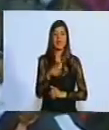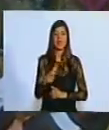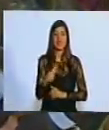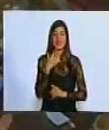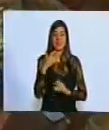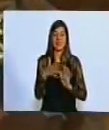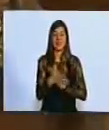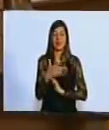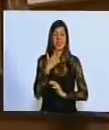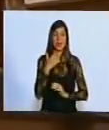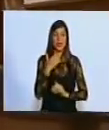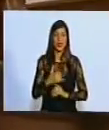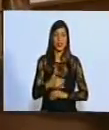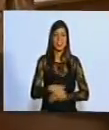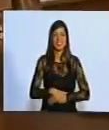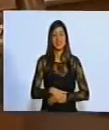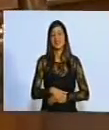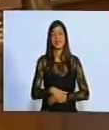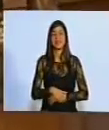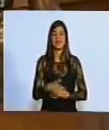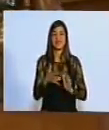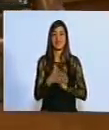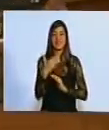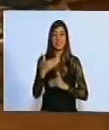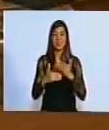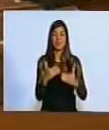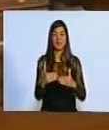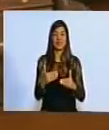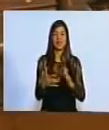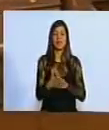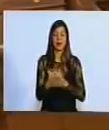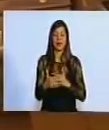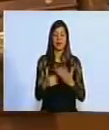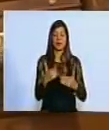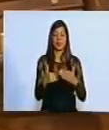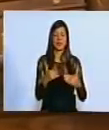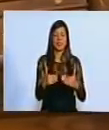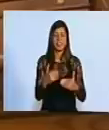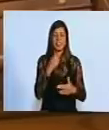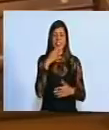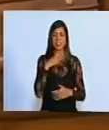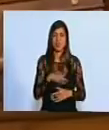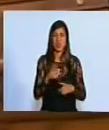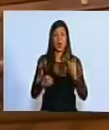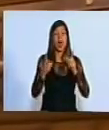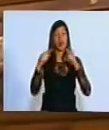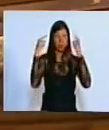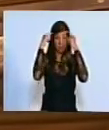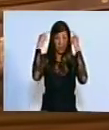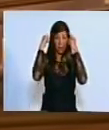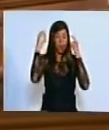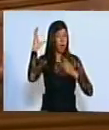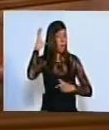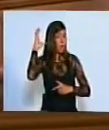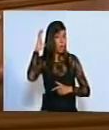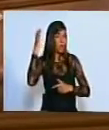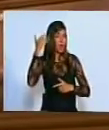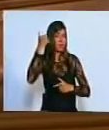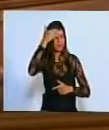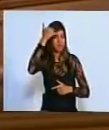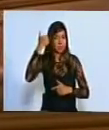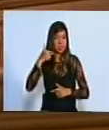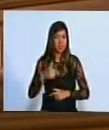en asuntos que antes estaban escondidos. Hemos logrado iluminar sitios de nuestra memoria que estaban en